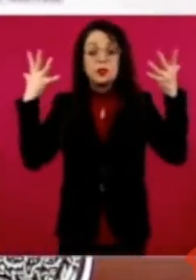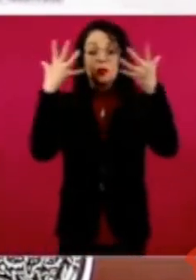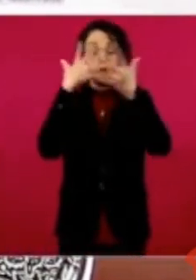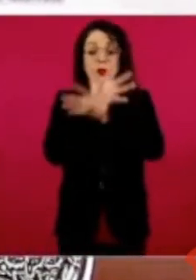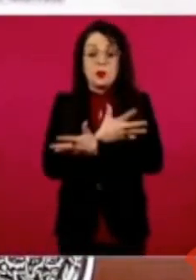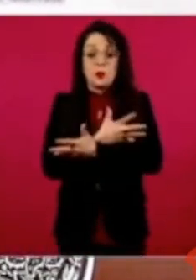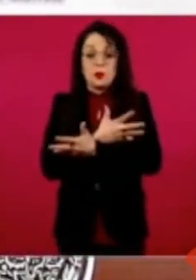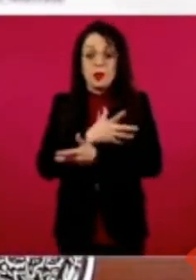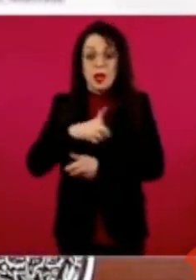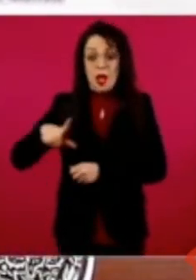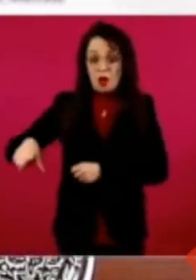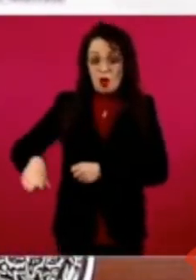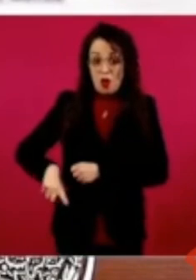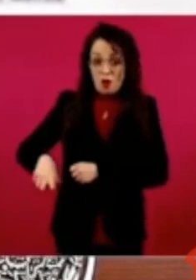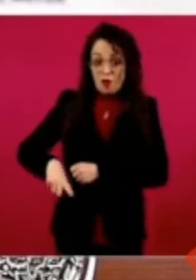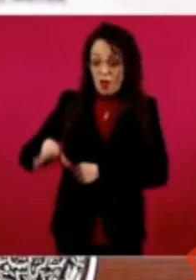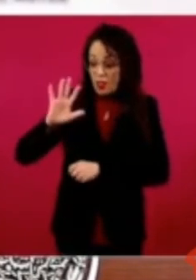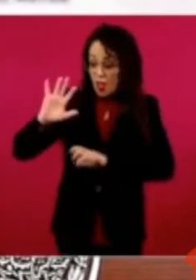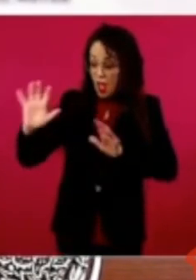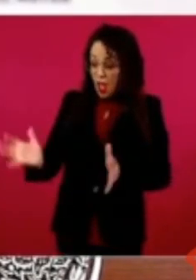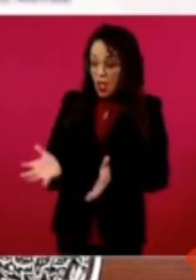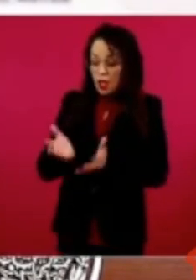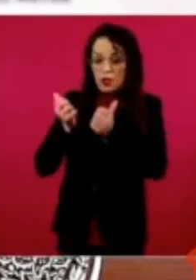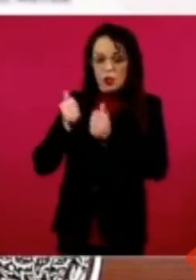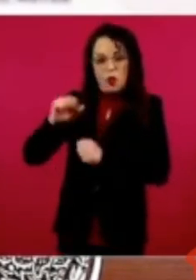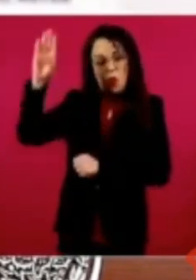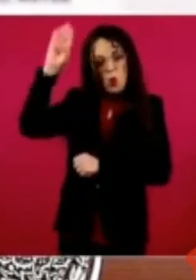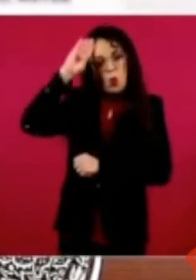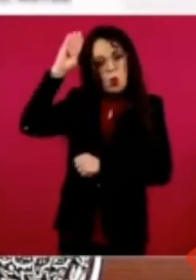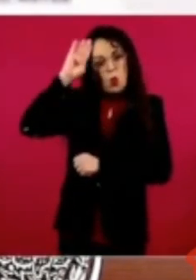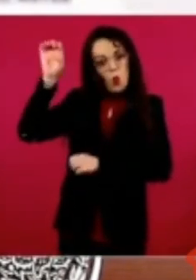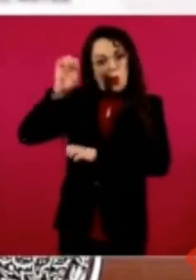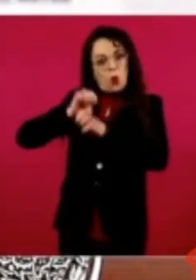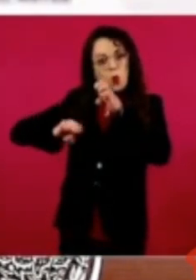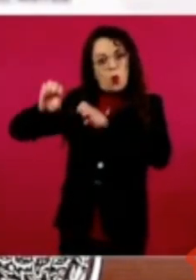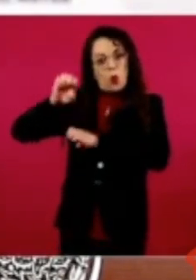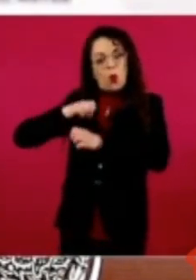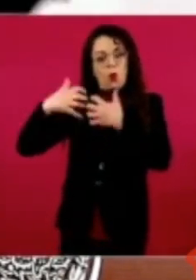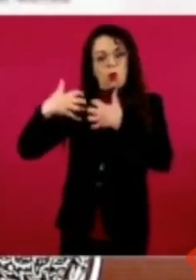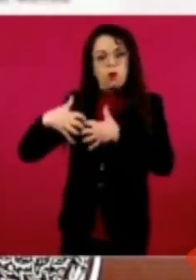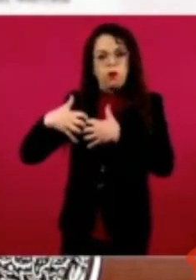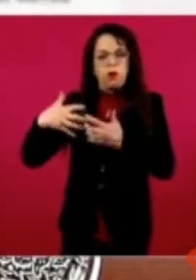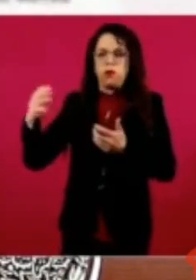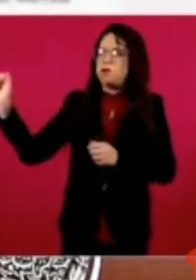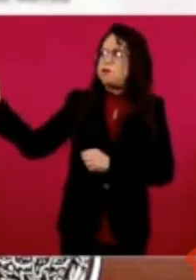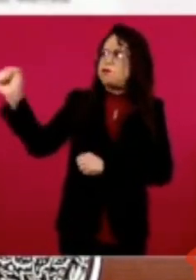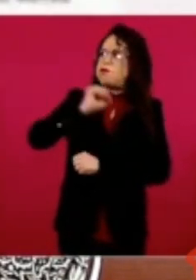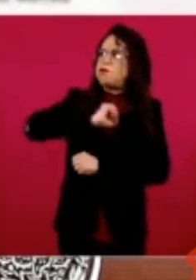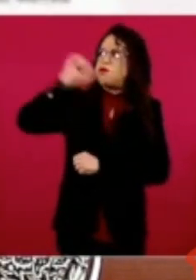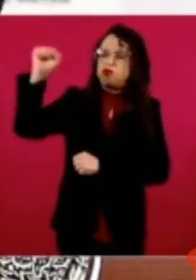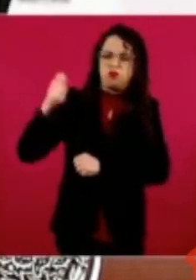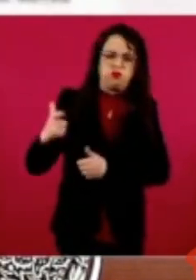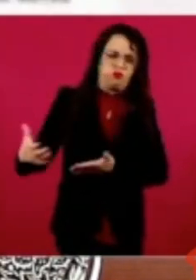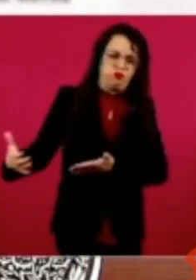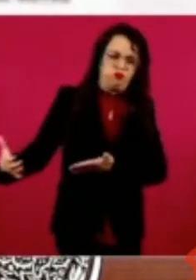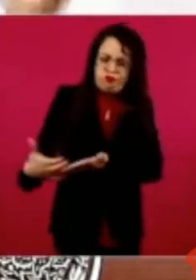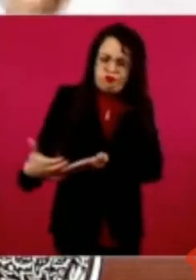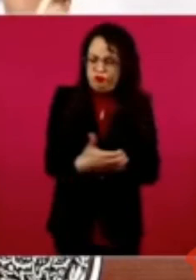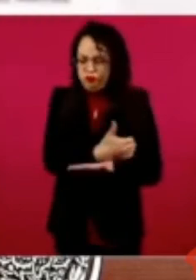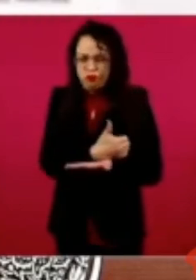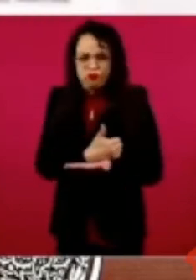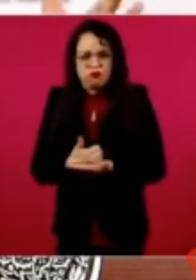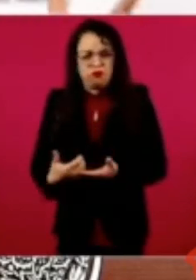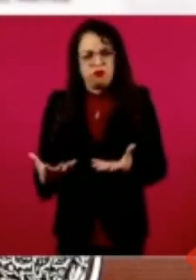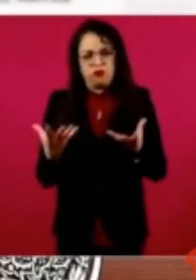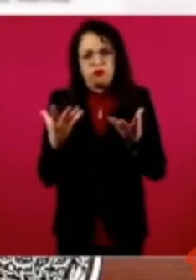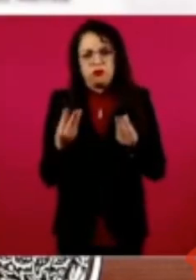rescata, las acciones se van para arriba. De los grandes, jugosos negocios. Pero la